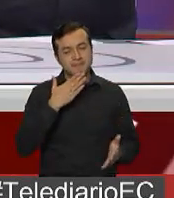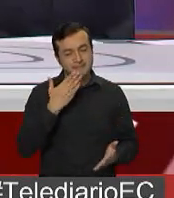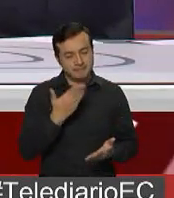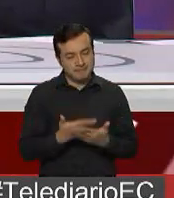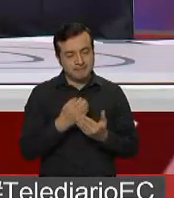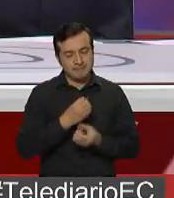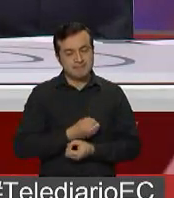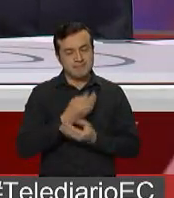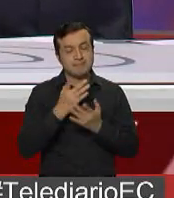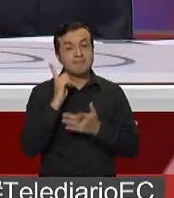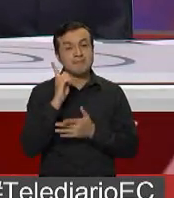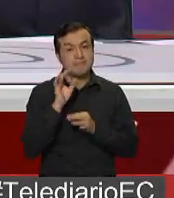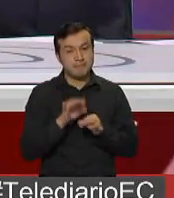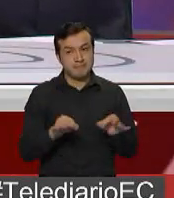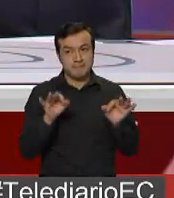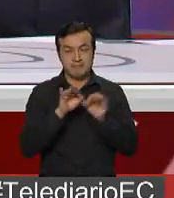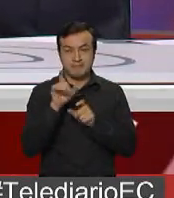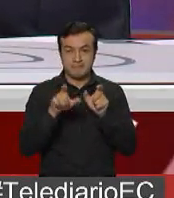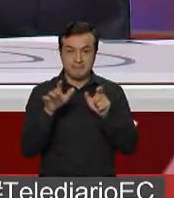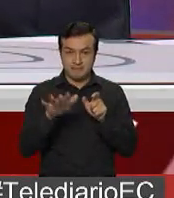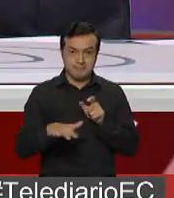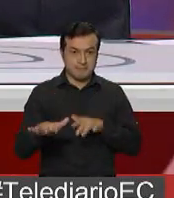por la información. Muy importante para la ciudadanía.